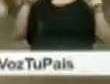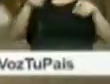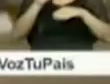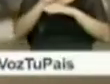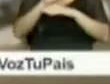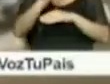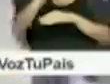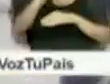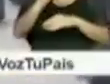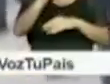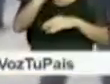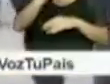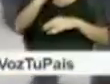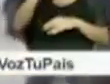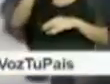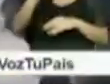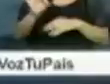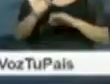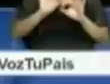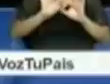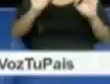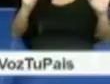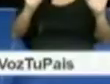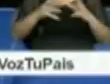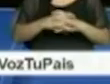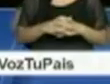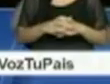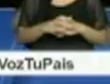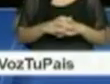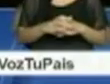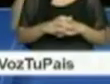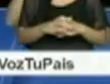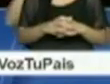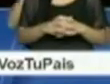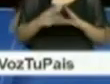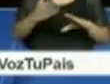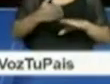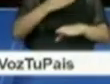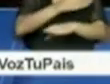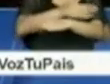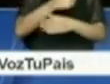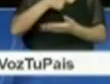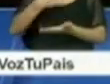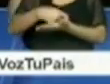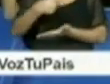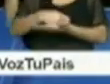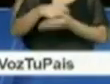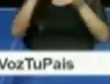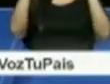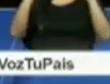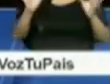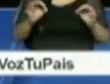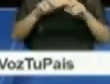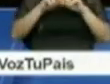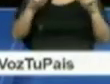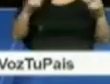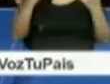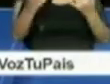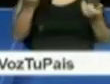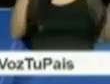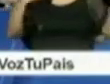el 85% de energía limpia. Antes importábamos energía, hoy la